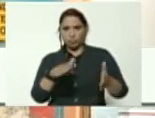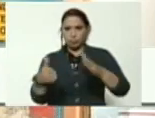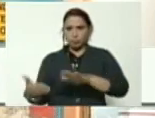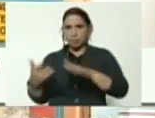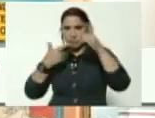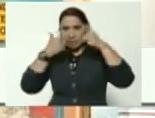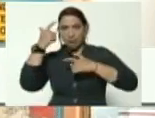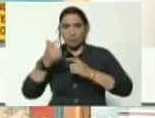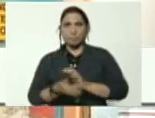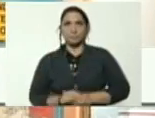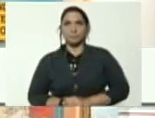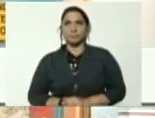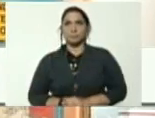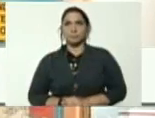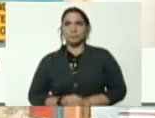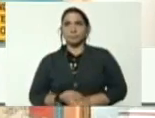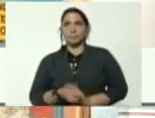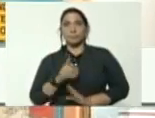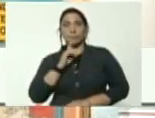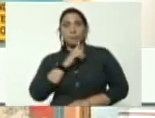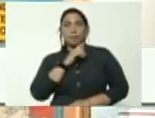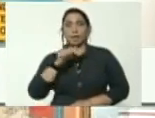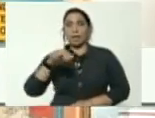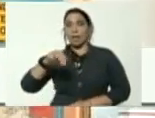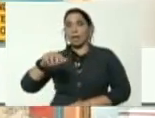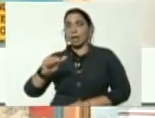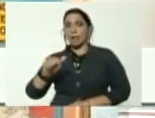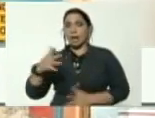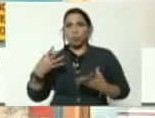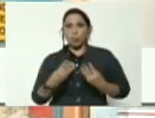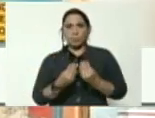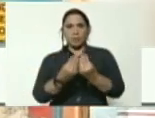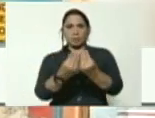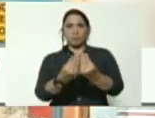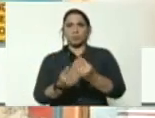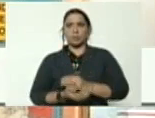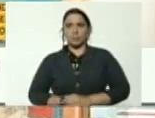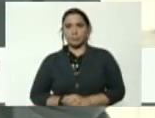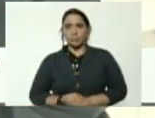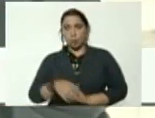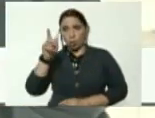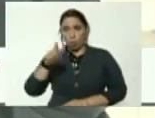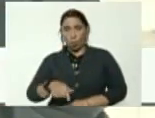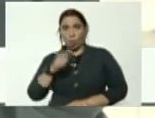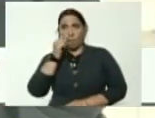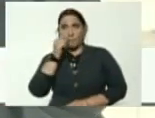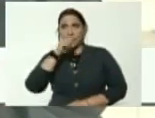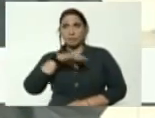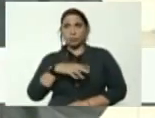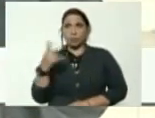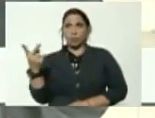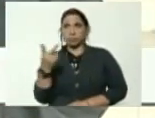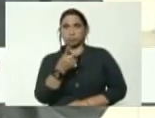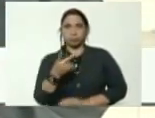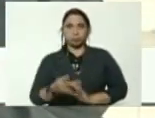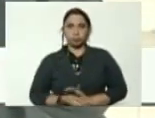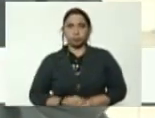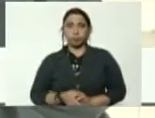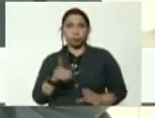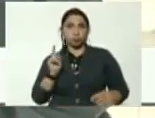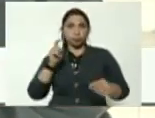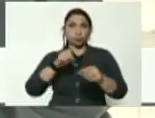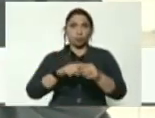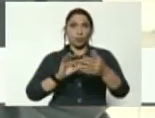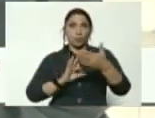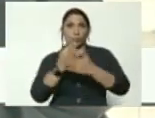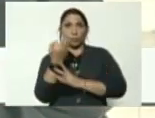Rafael Chávez Frías. Mi nombre es Ana Sofía Cabezas y estoy en compañía de Alejandro López, historiador. Ambos somos parte de esta